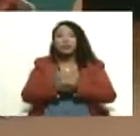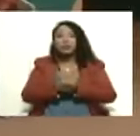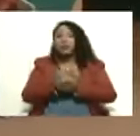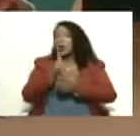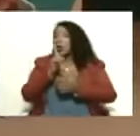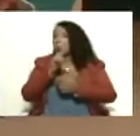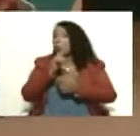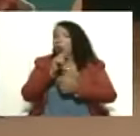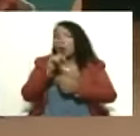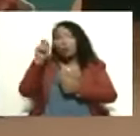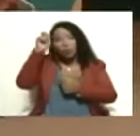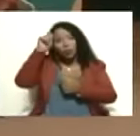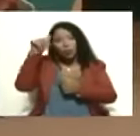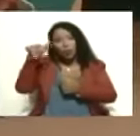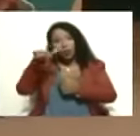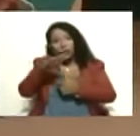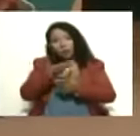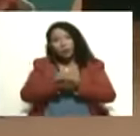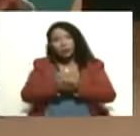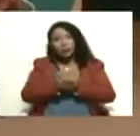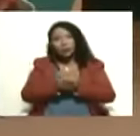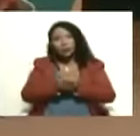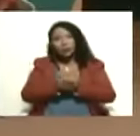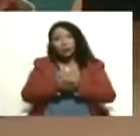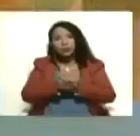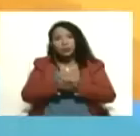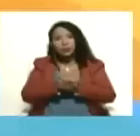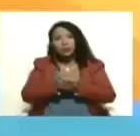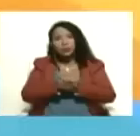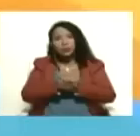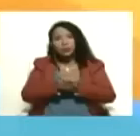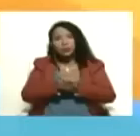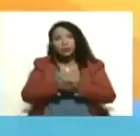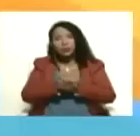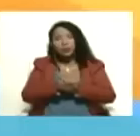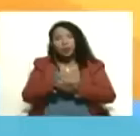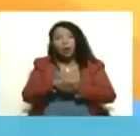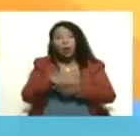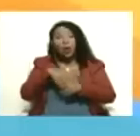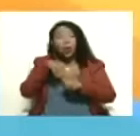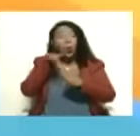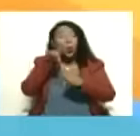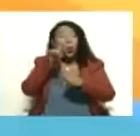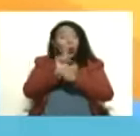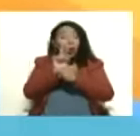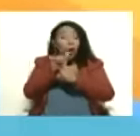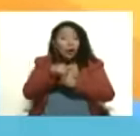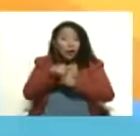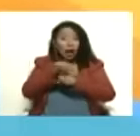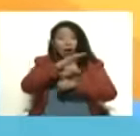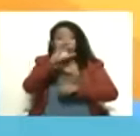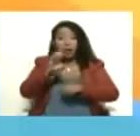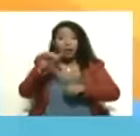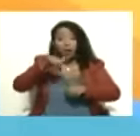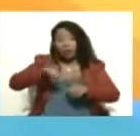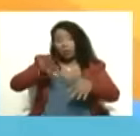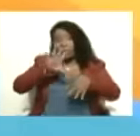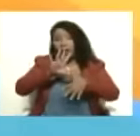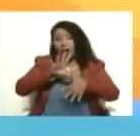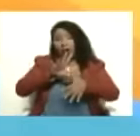un pueblo uno solo en el Caribe de América que no